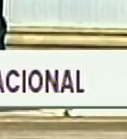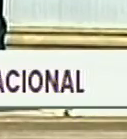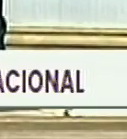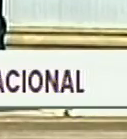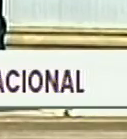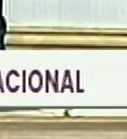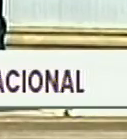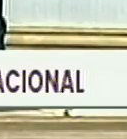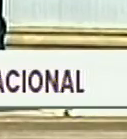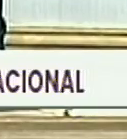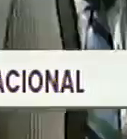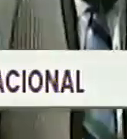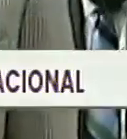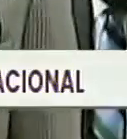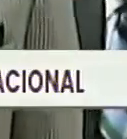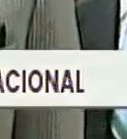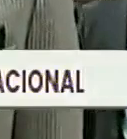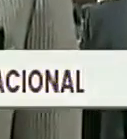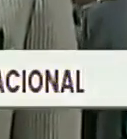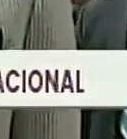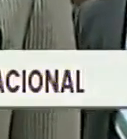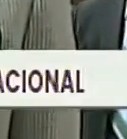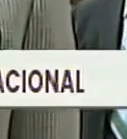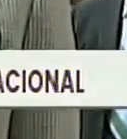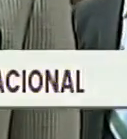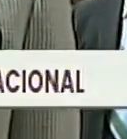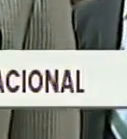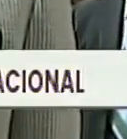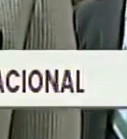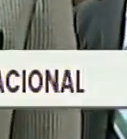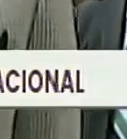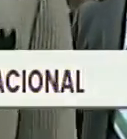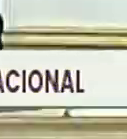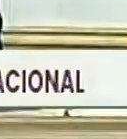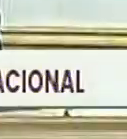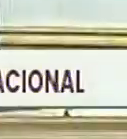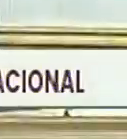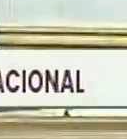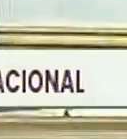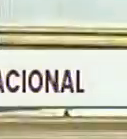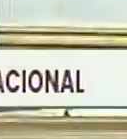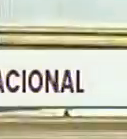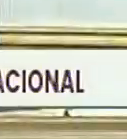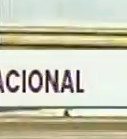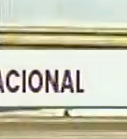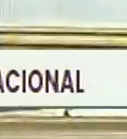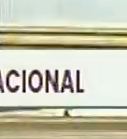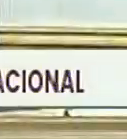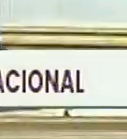últimos 7 días. Sí, señor presidente. Por favor, ocupen sus curules.